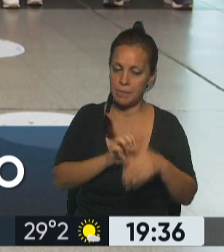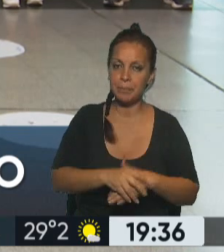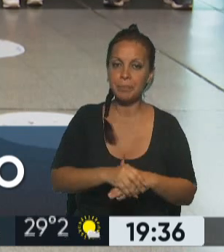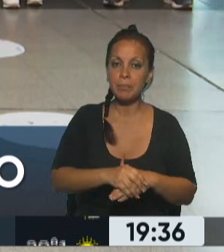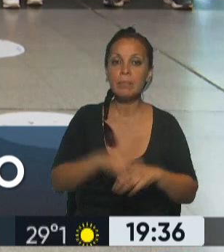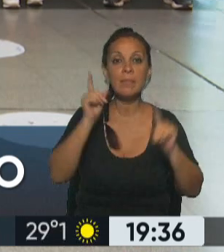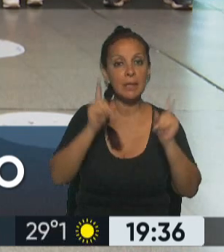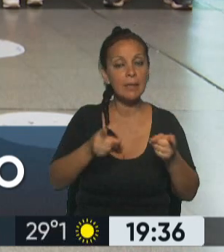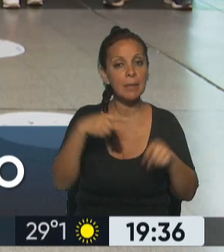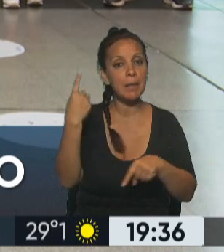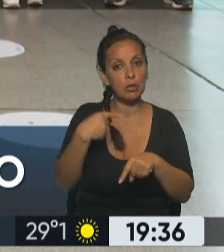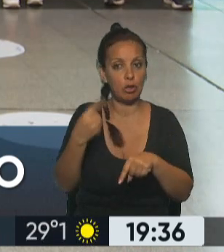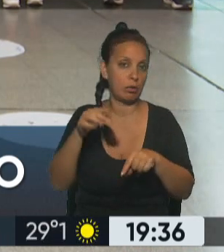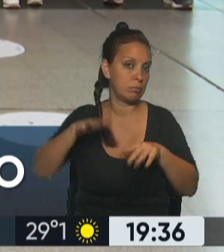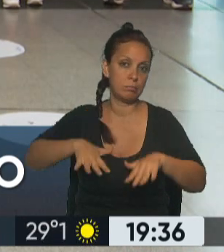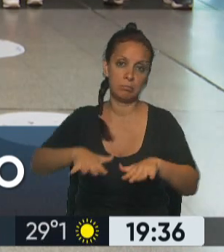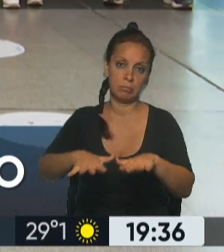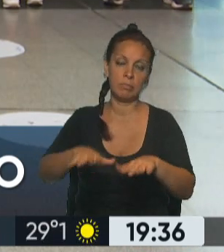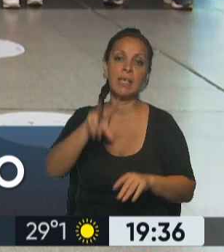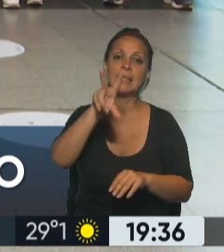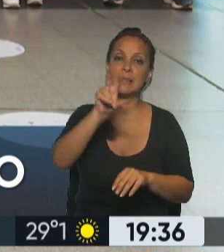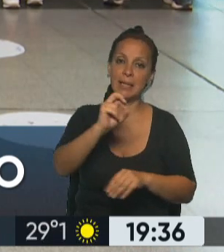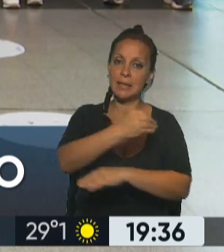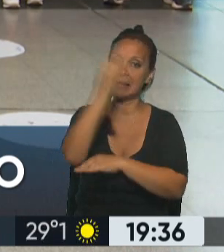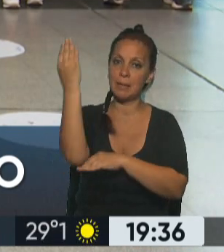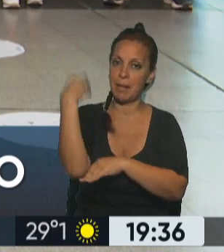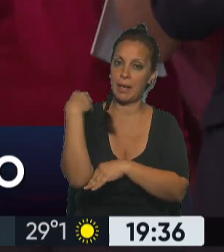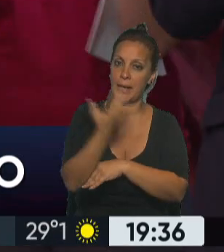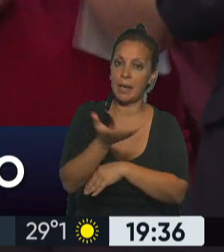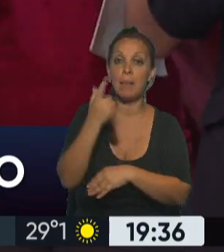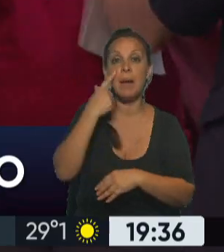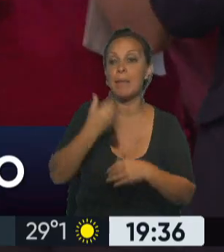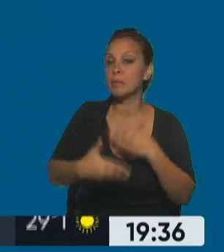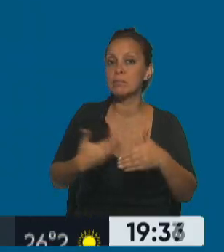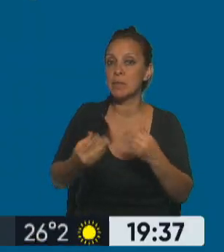nosotros vamos a seguir la pelea acá. El 30 vamos a Asamblea General para ver qué hacemos en el ferrocarril.